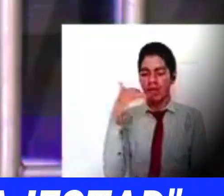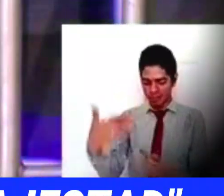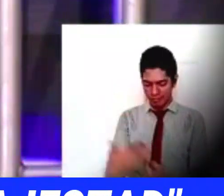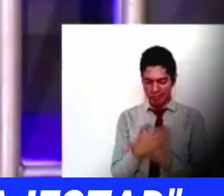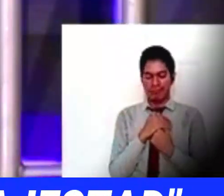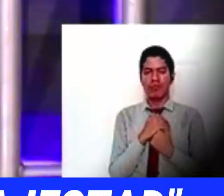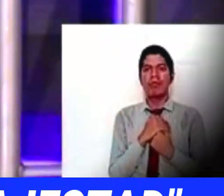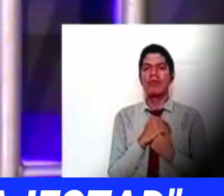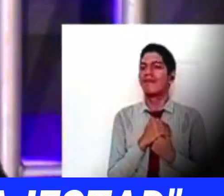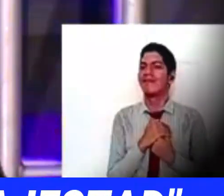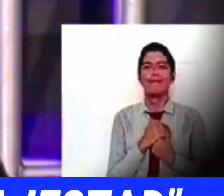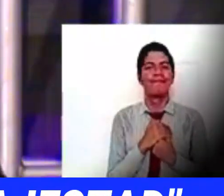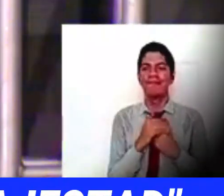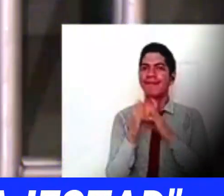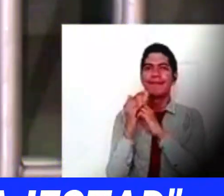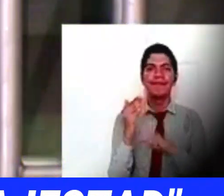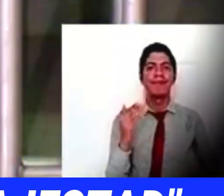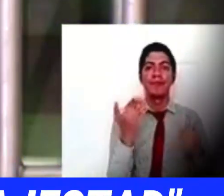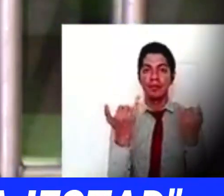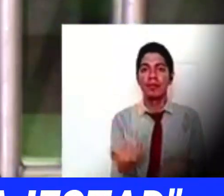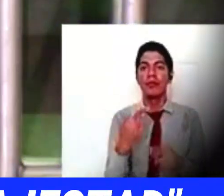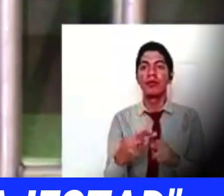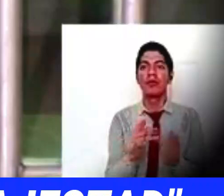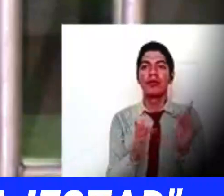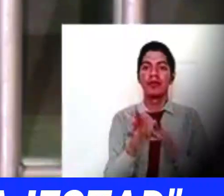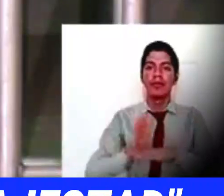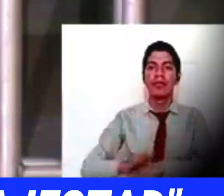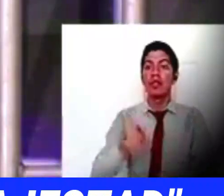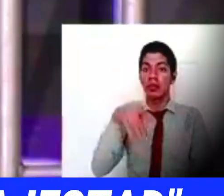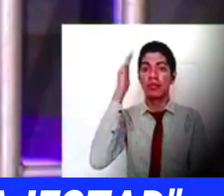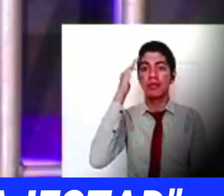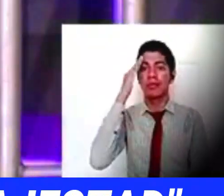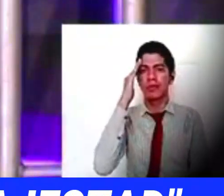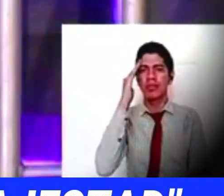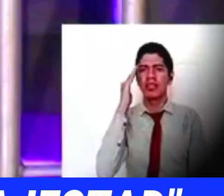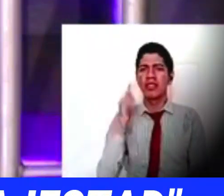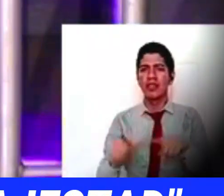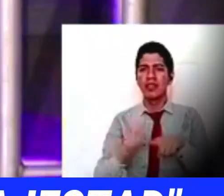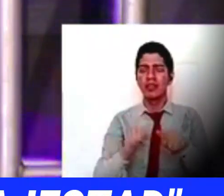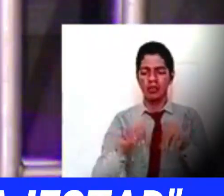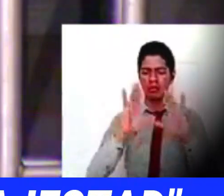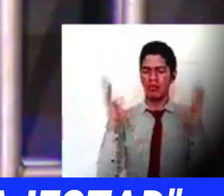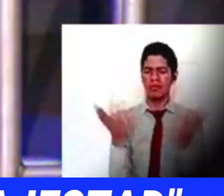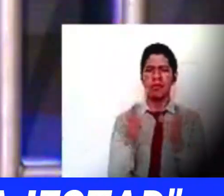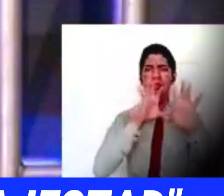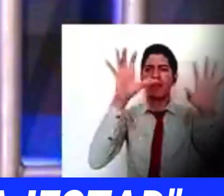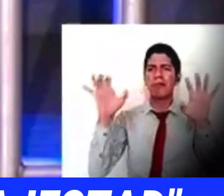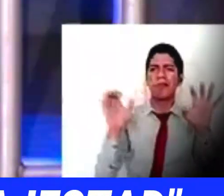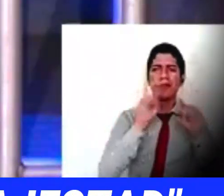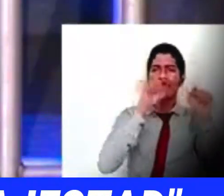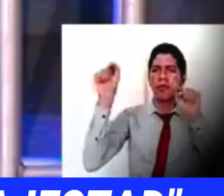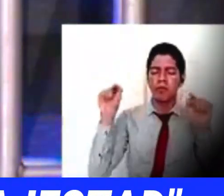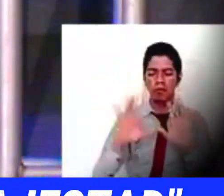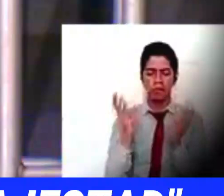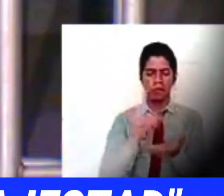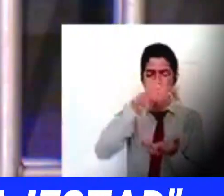Jesús en esta tarde. Porque yo sé que hay jóvenes conectados en diversas partes del mundo. Hay jóvenes que están conectados en Ecuador. Hay jóvenes